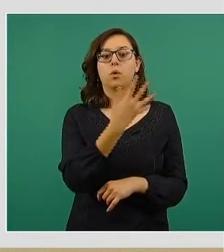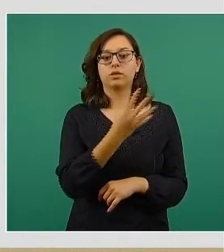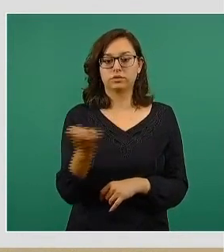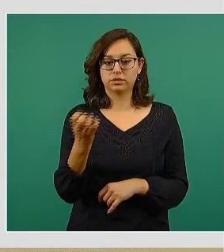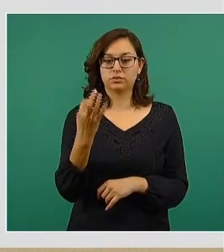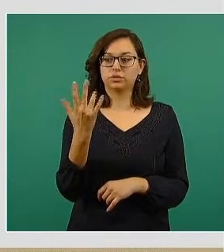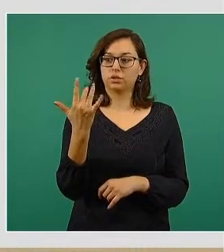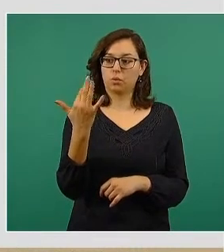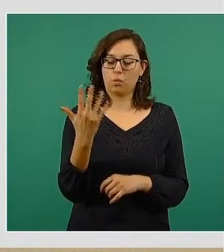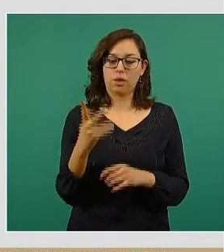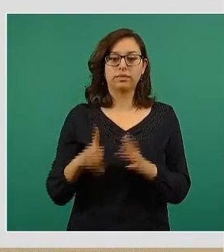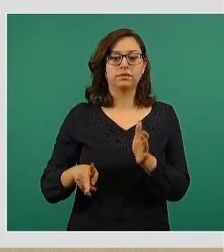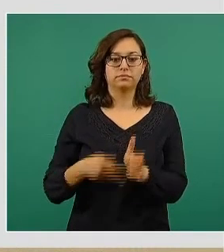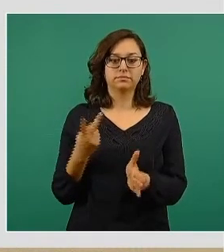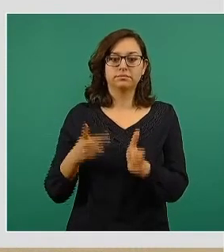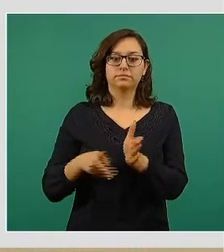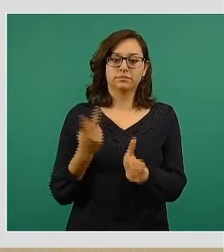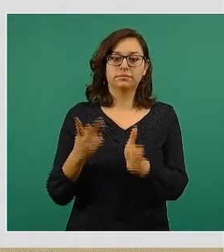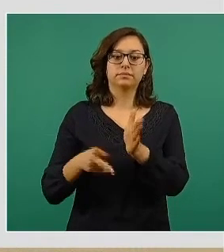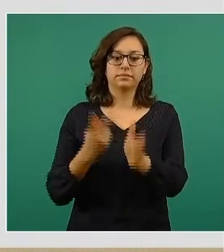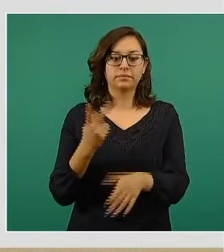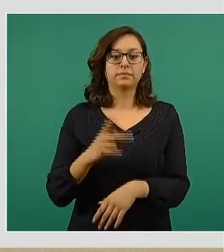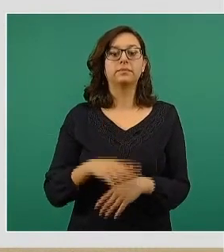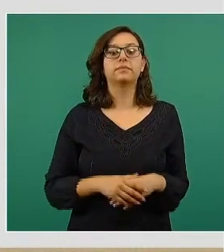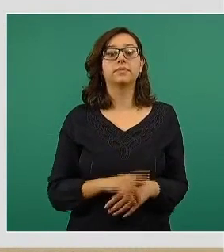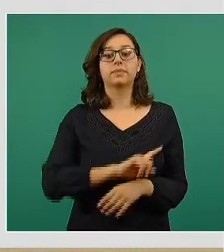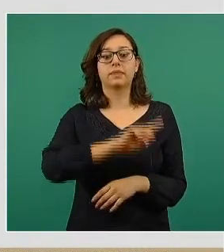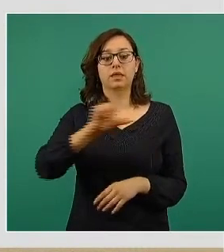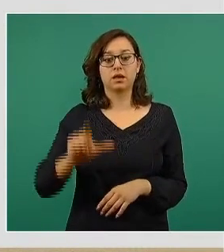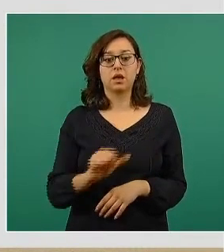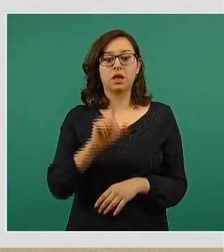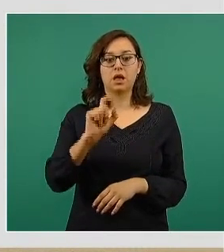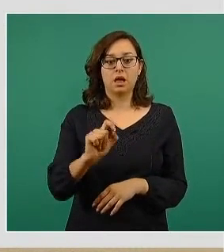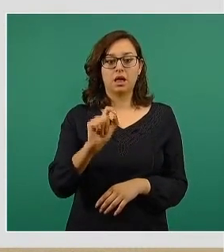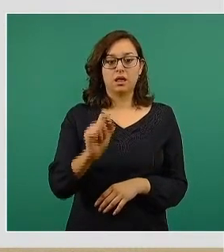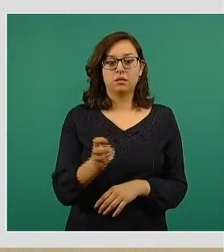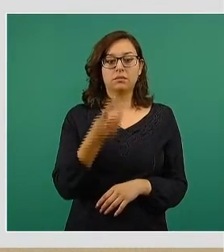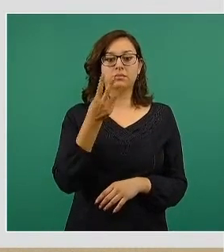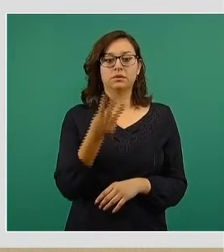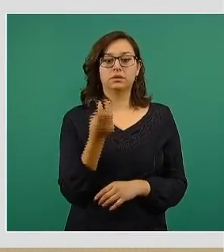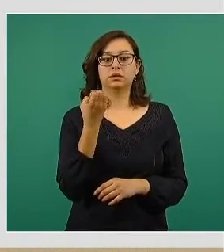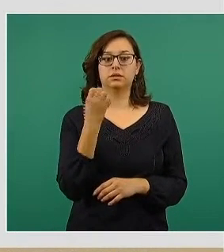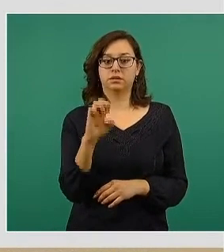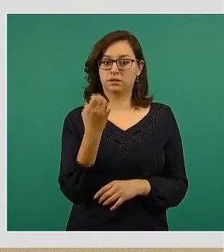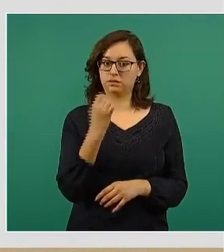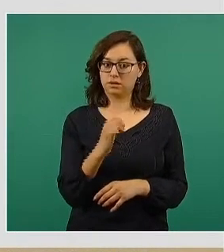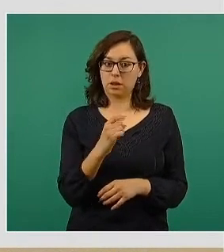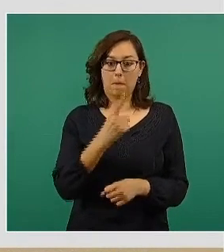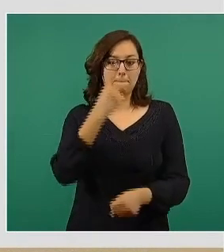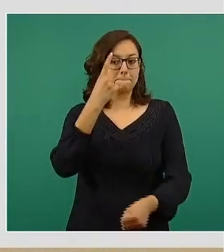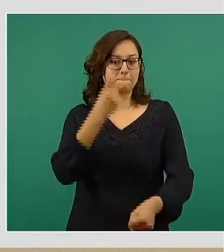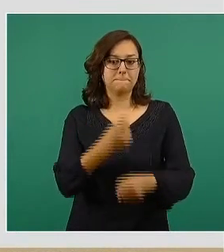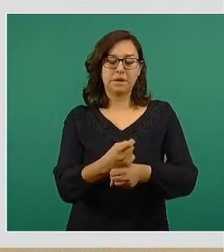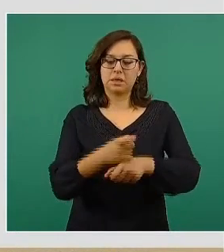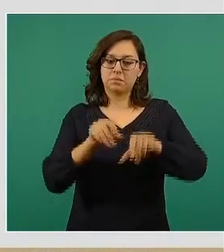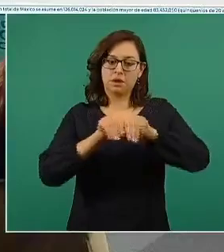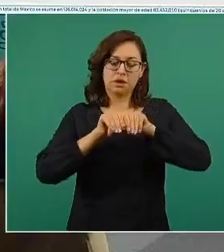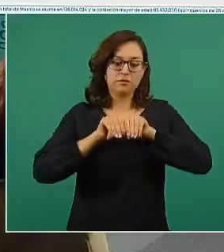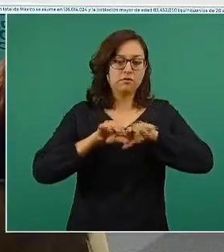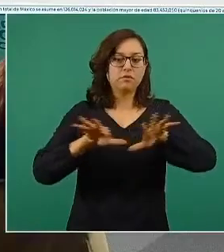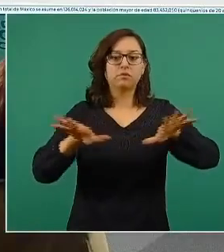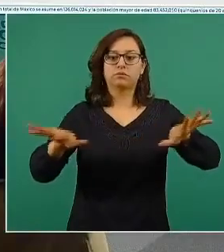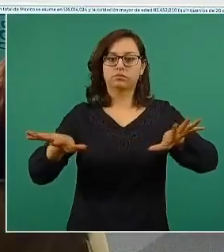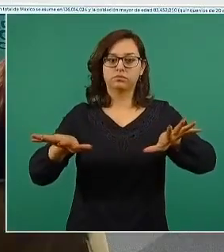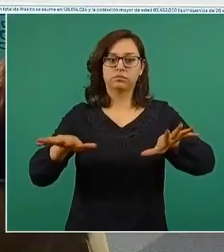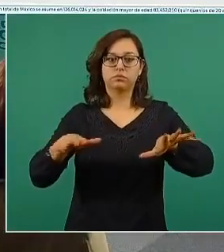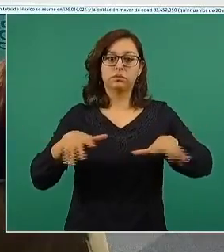450. Así también al día siguiente, el 23 de enero, se emitía el primer comunicado técnico con la información correspondiente y a partir